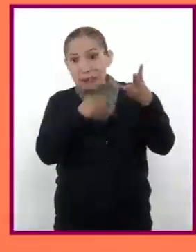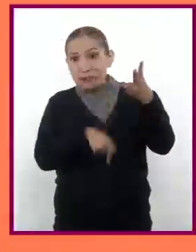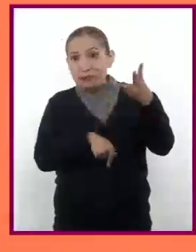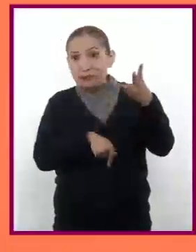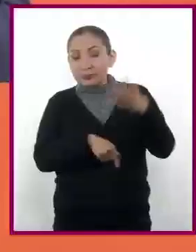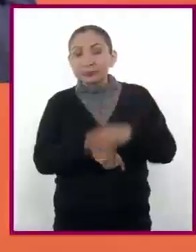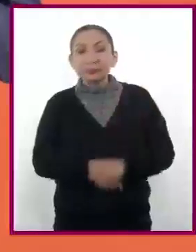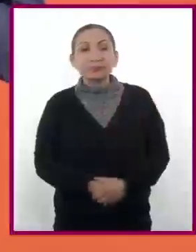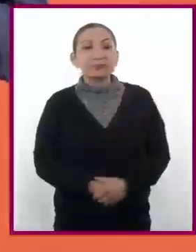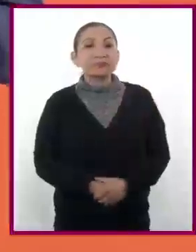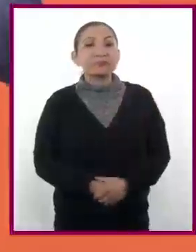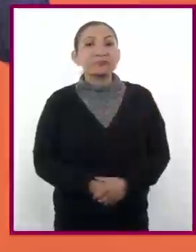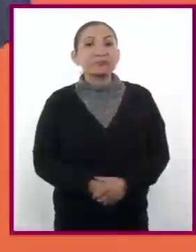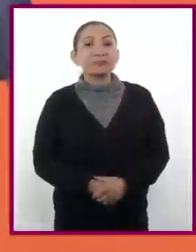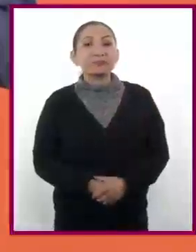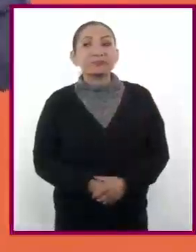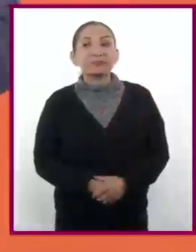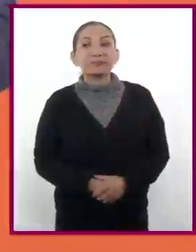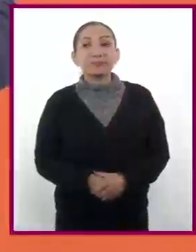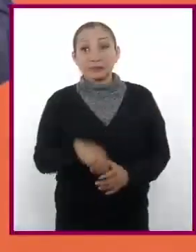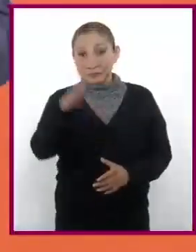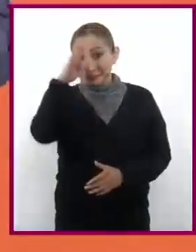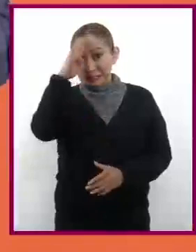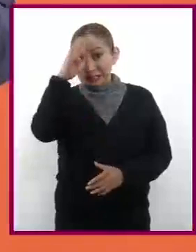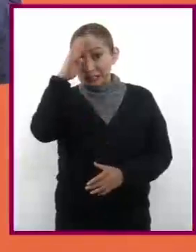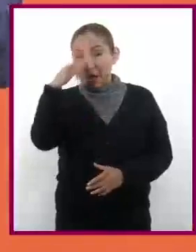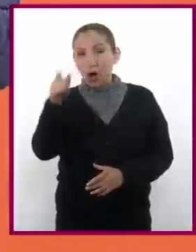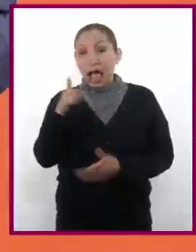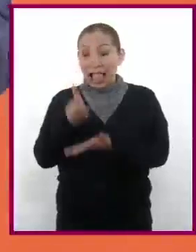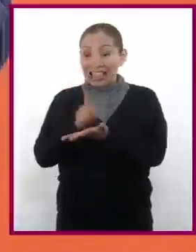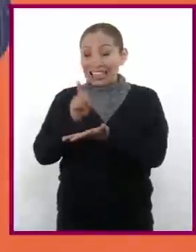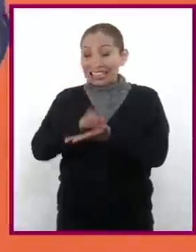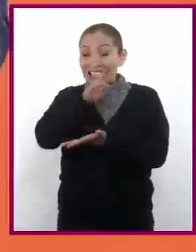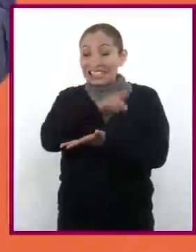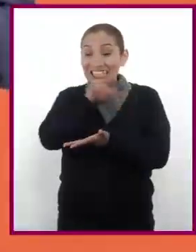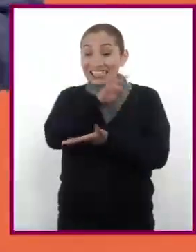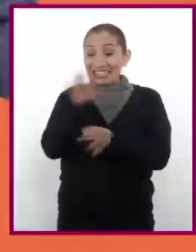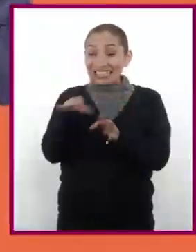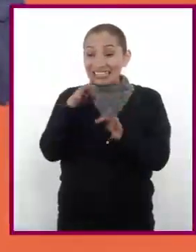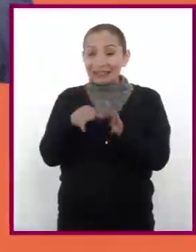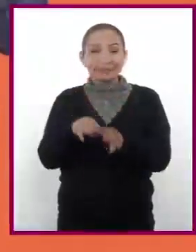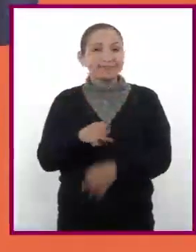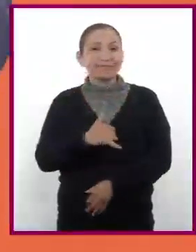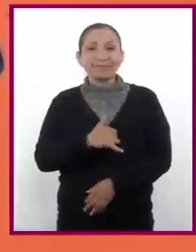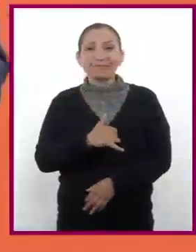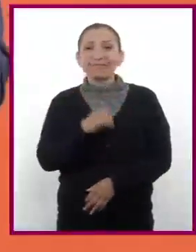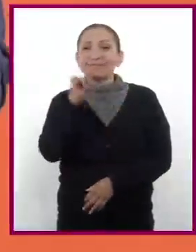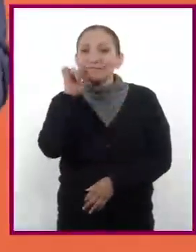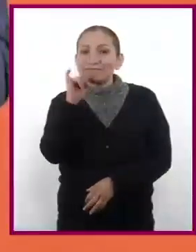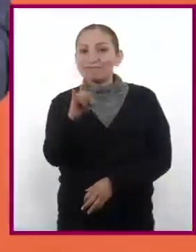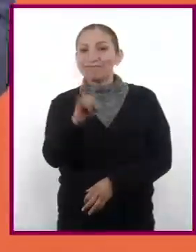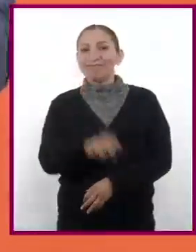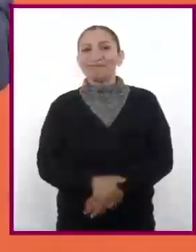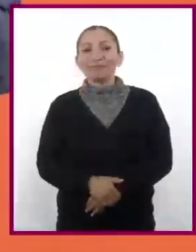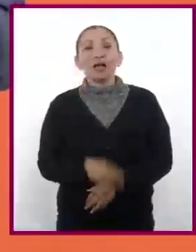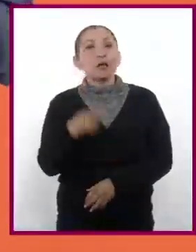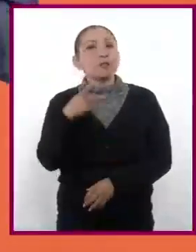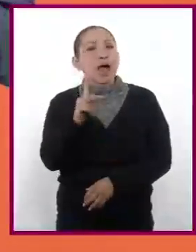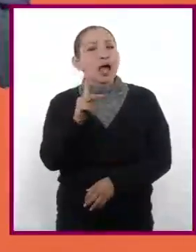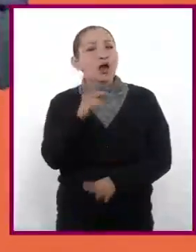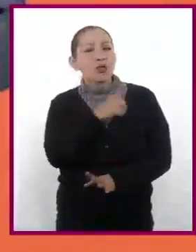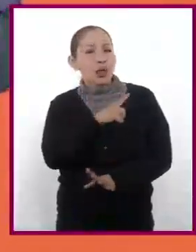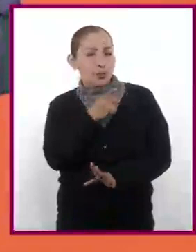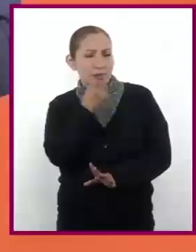palabras? Pues si están pensando que consultar un diccionario es lo ideal, están en lo correcto. Pero